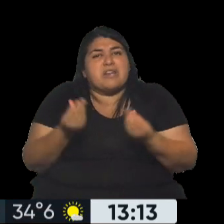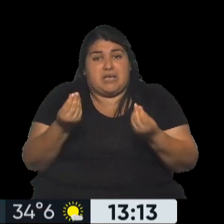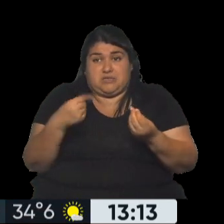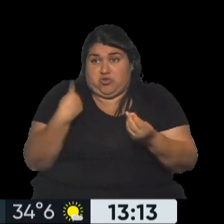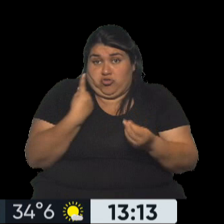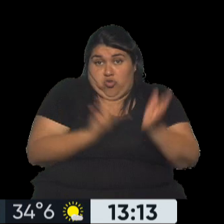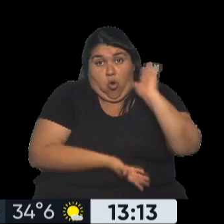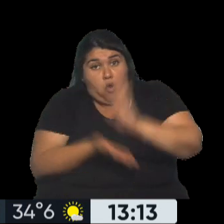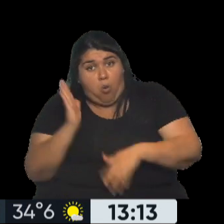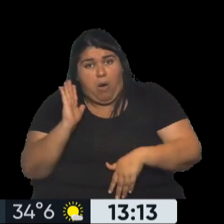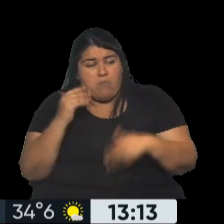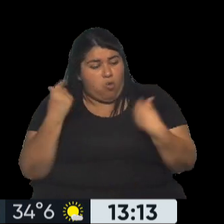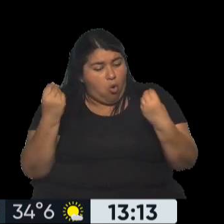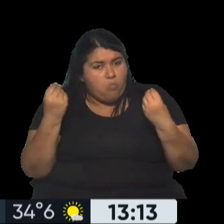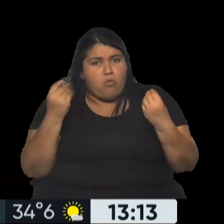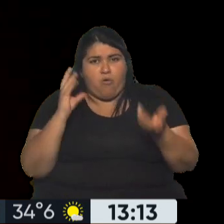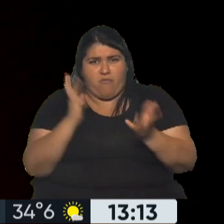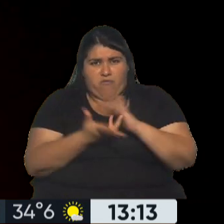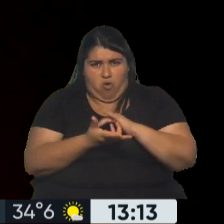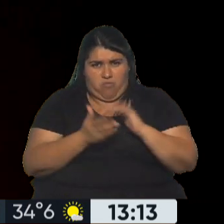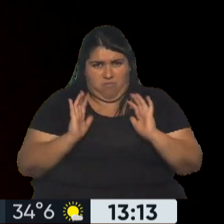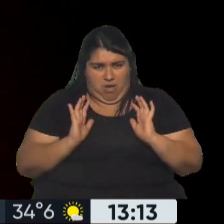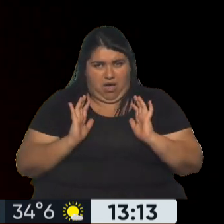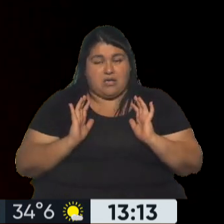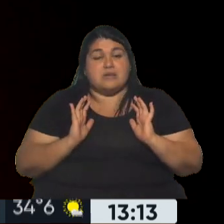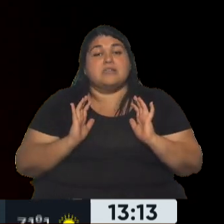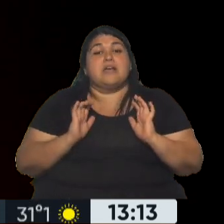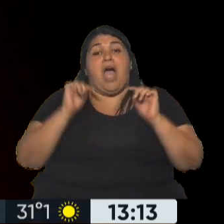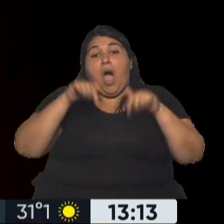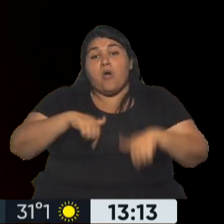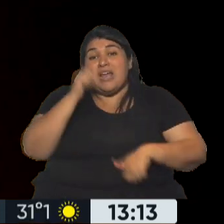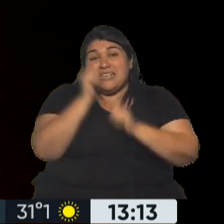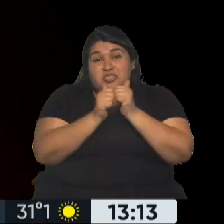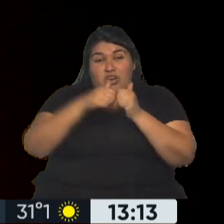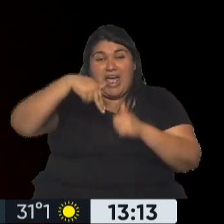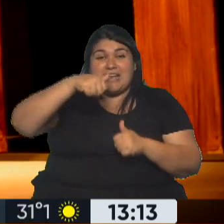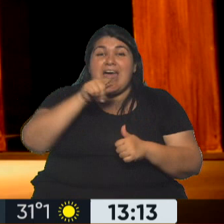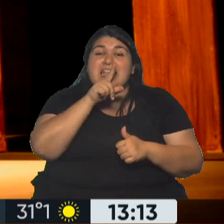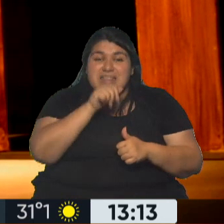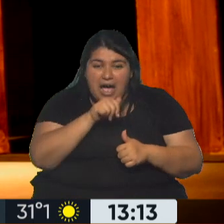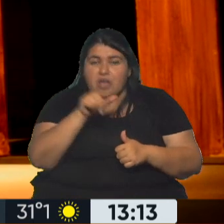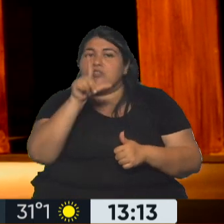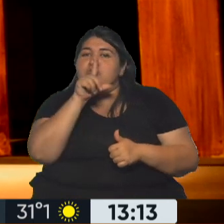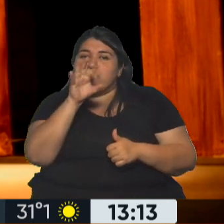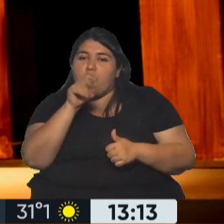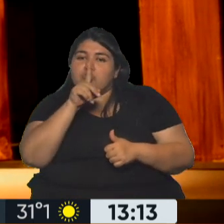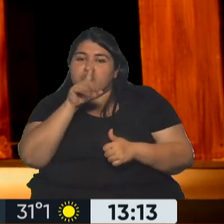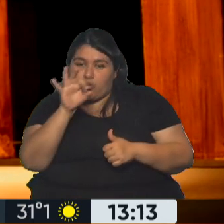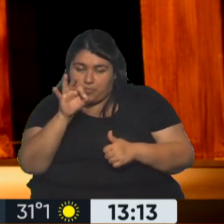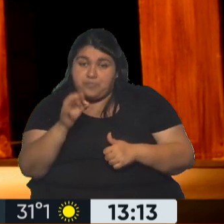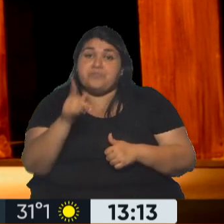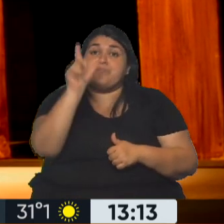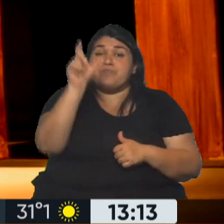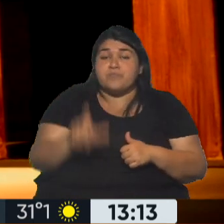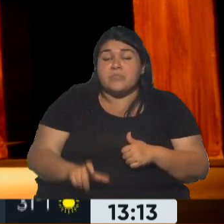vamos, ¿no? ¿Qué es lo que dejamos después de pasar por este mundo? Y en este caso la historia de Nata y de Toto. Lo que hace Alberto Ajaca haciendo